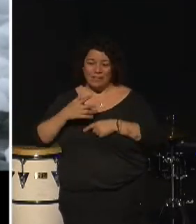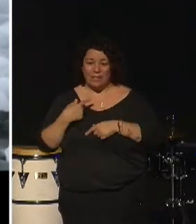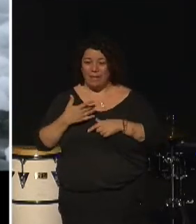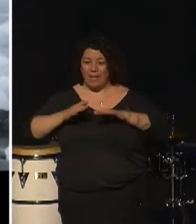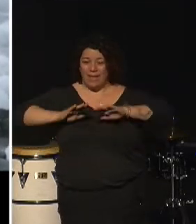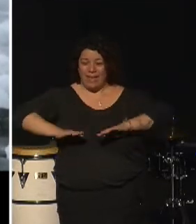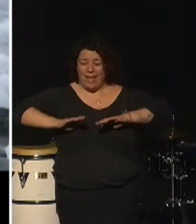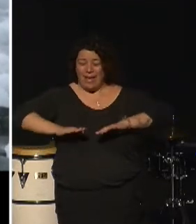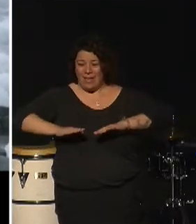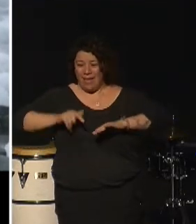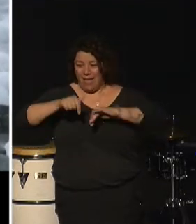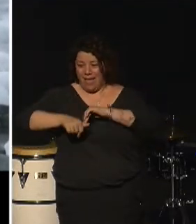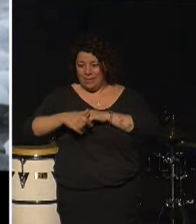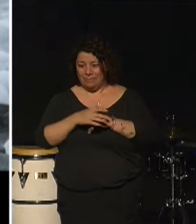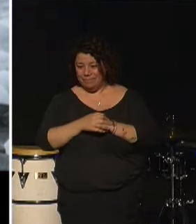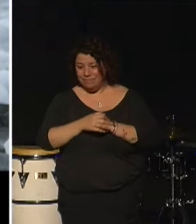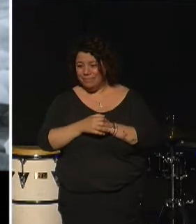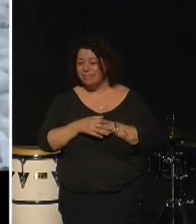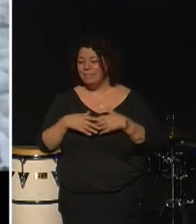hacer la invernada aquí en la Antártida.